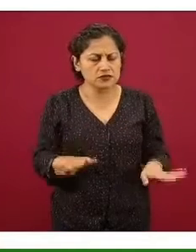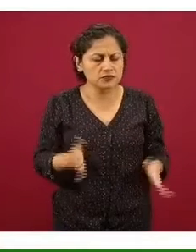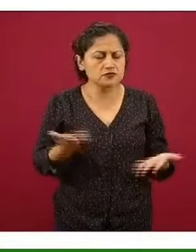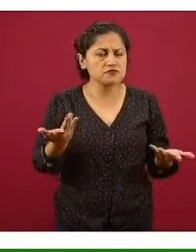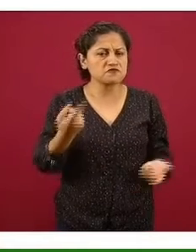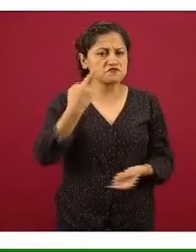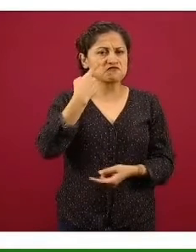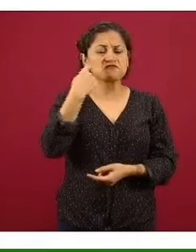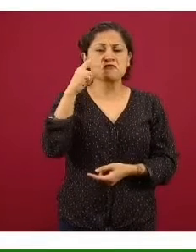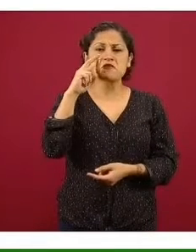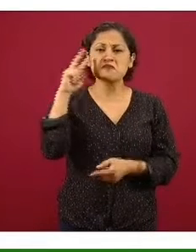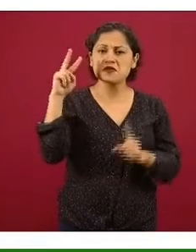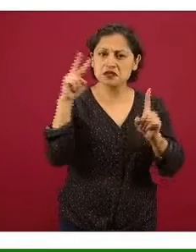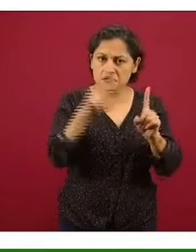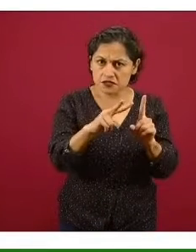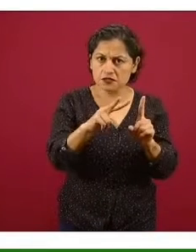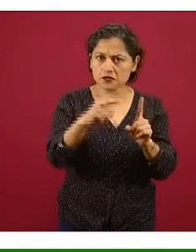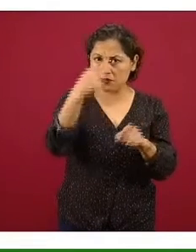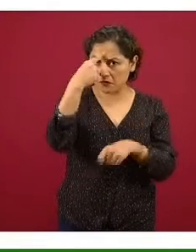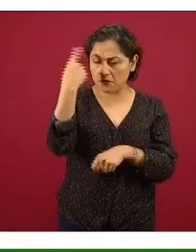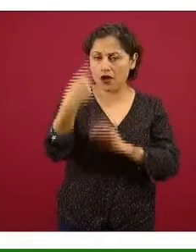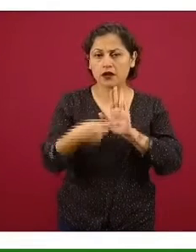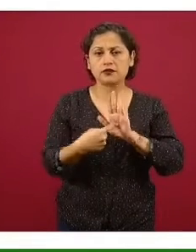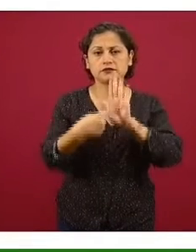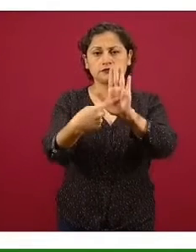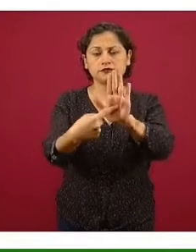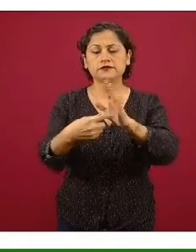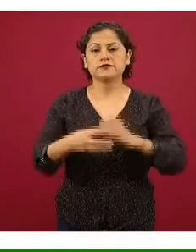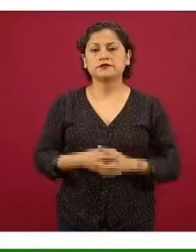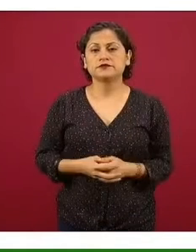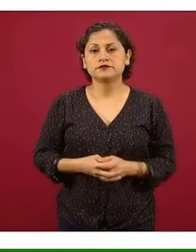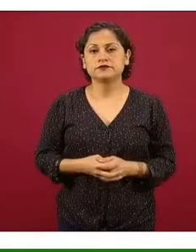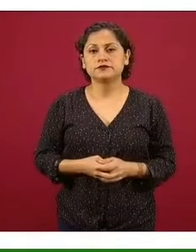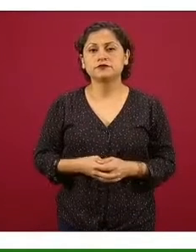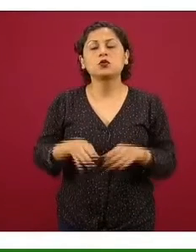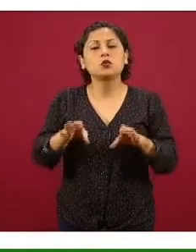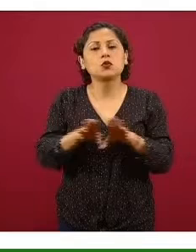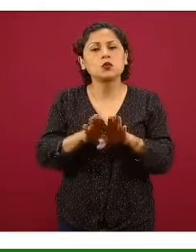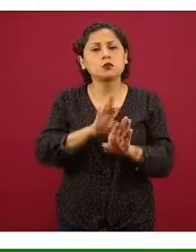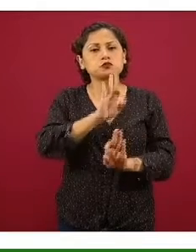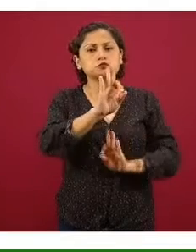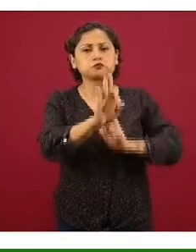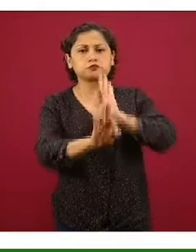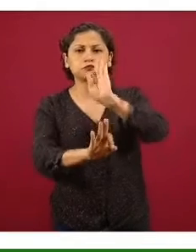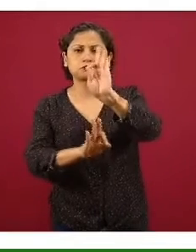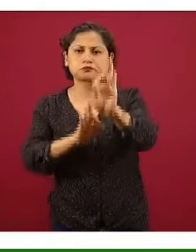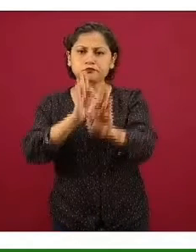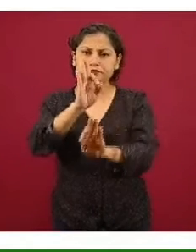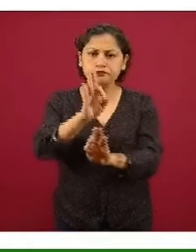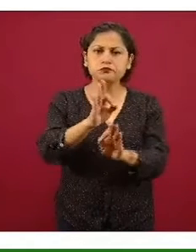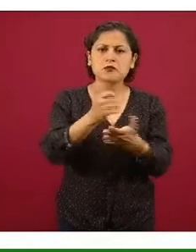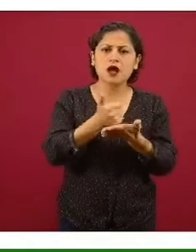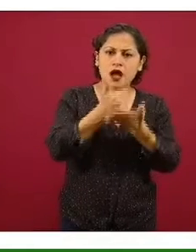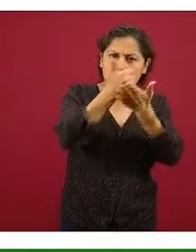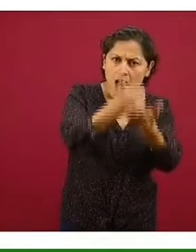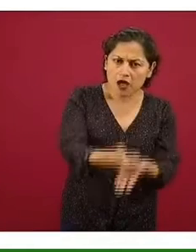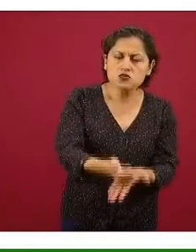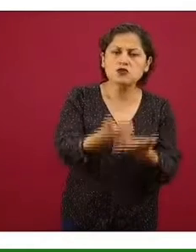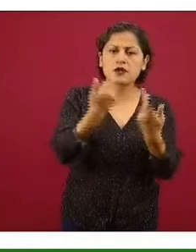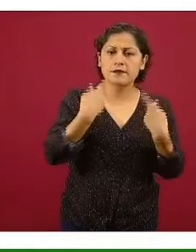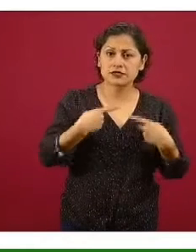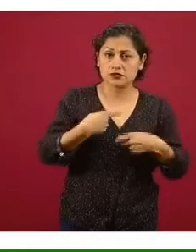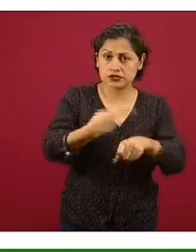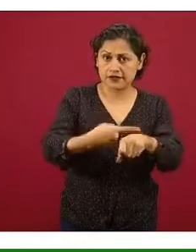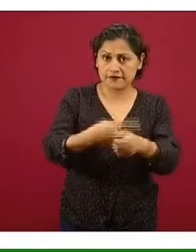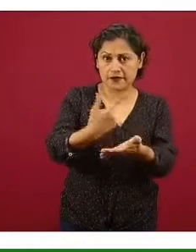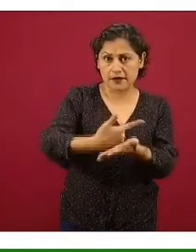estado dando esta proporción de atención o cómo se han estado presentando los casos graves en la